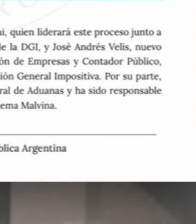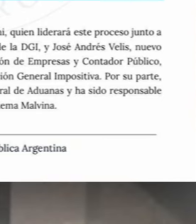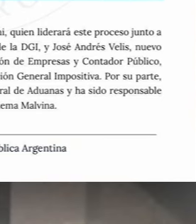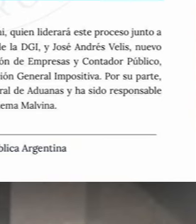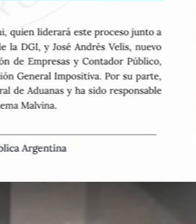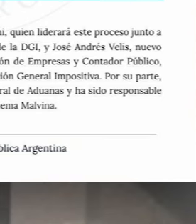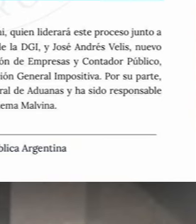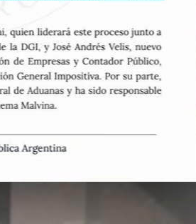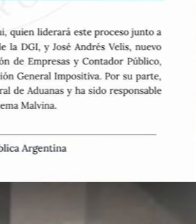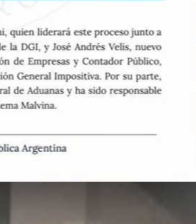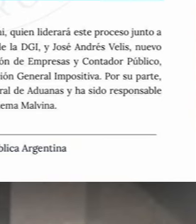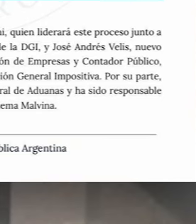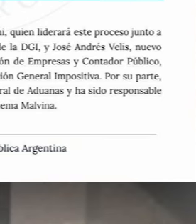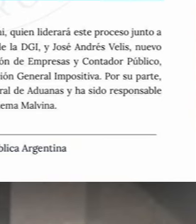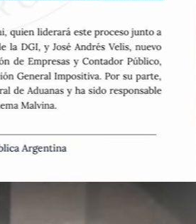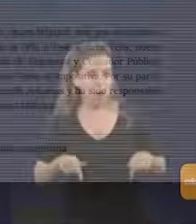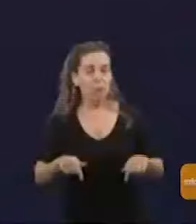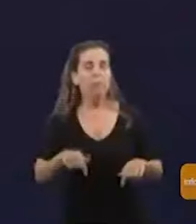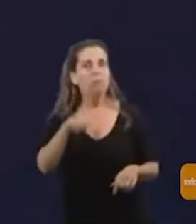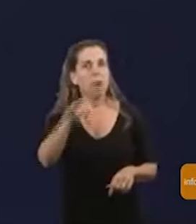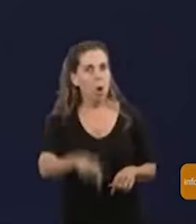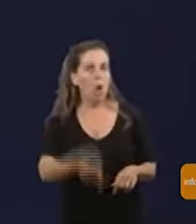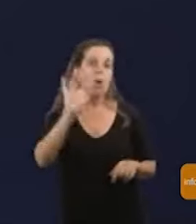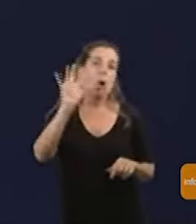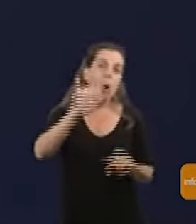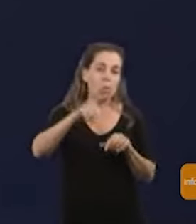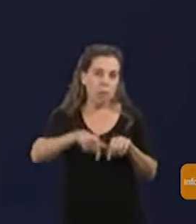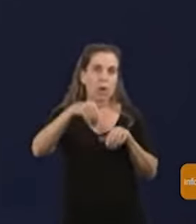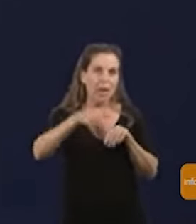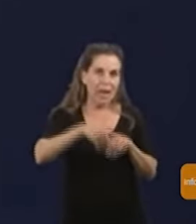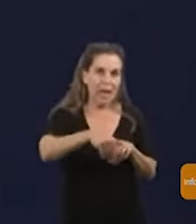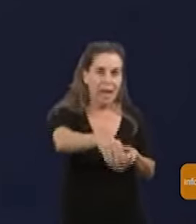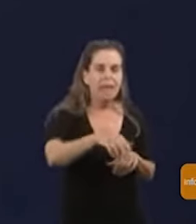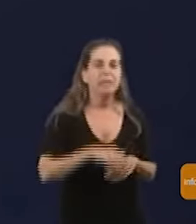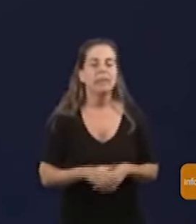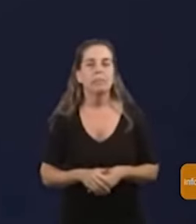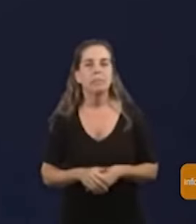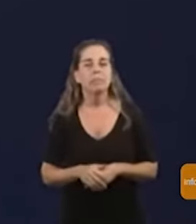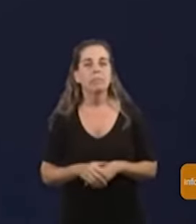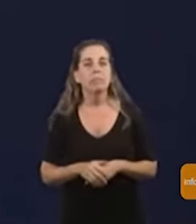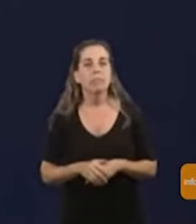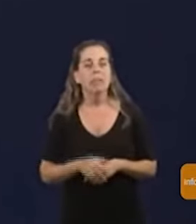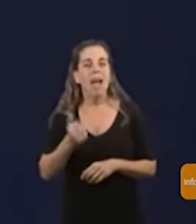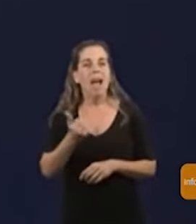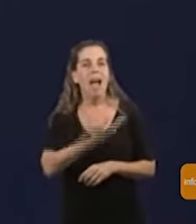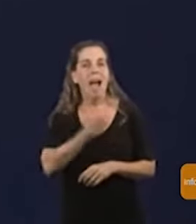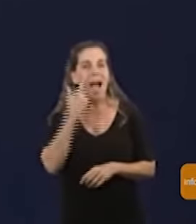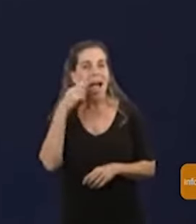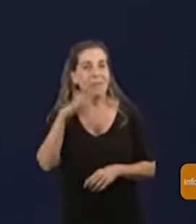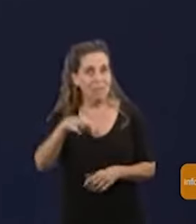adorni cuando hacía el anuncio oficial o a partir de hoy la administración Federal de ingresos